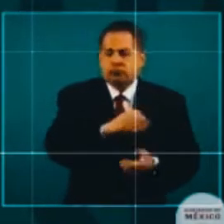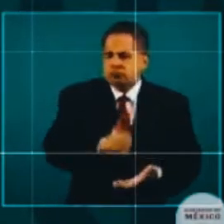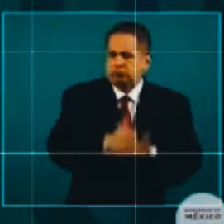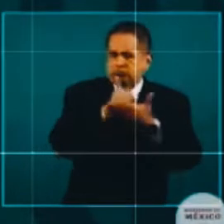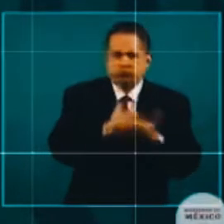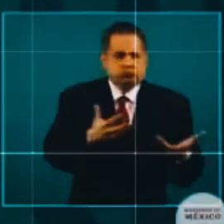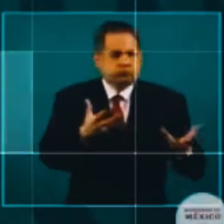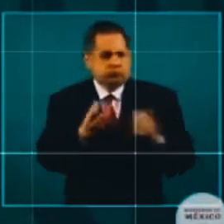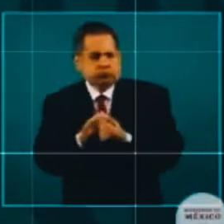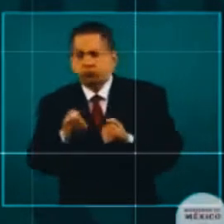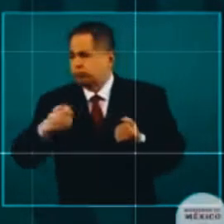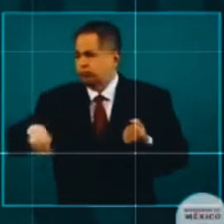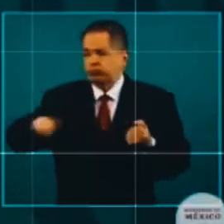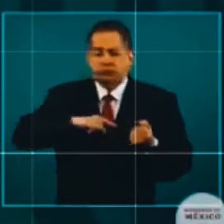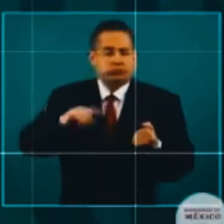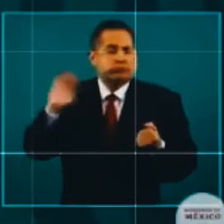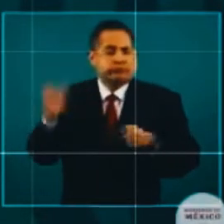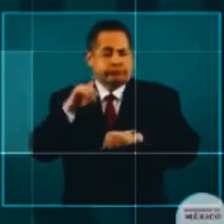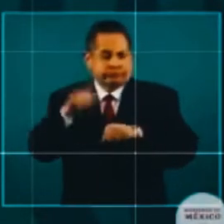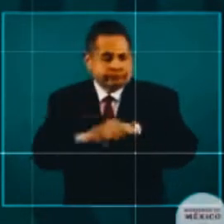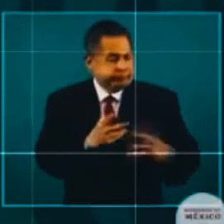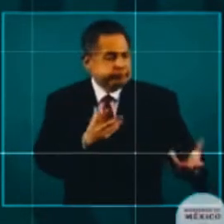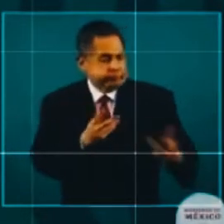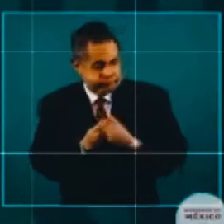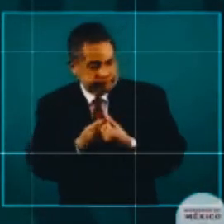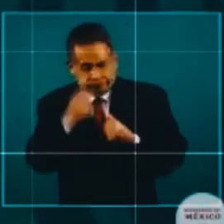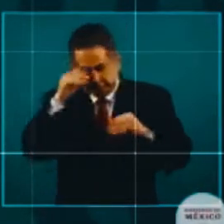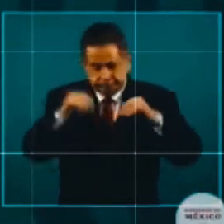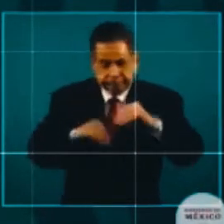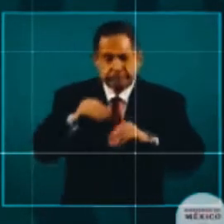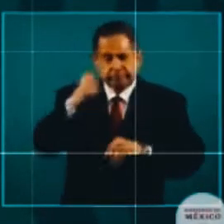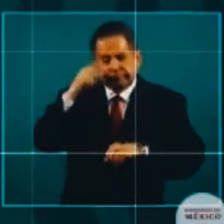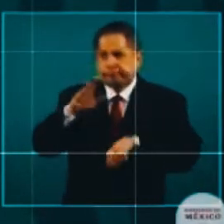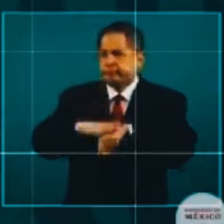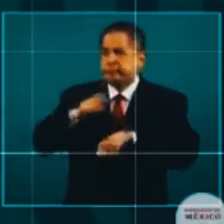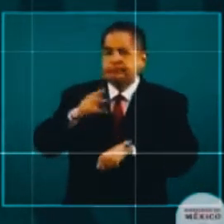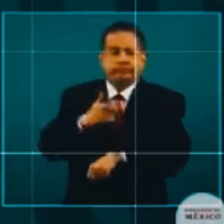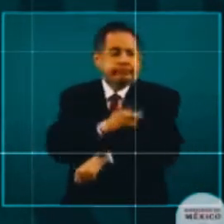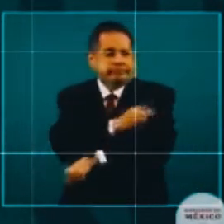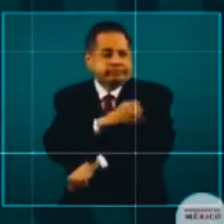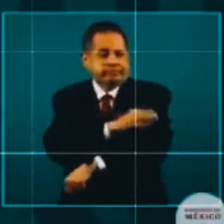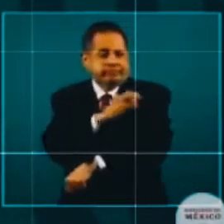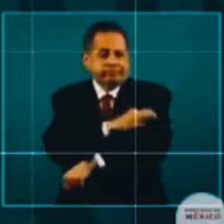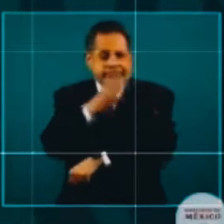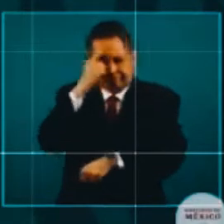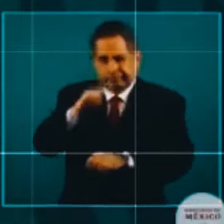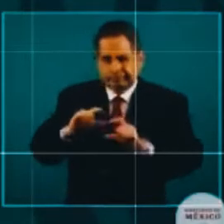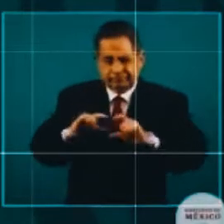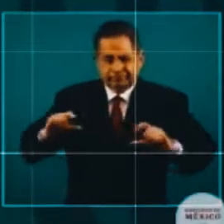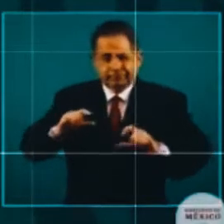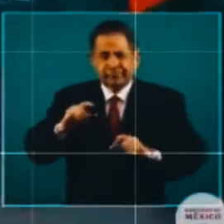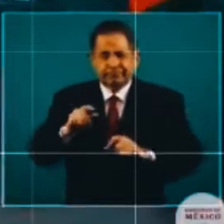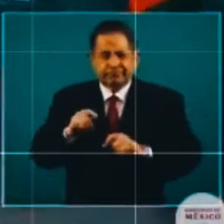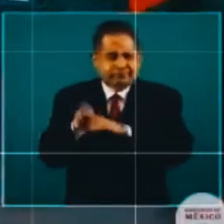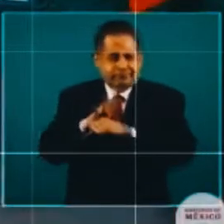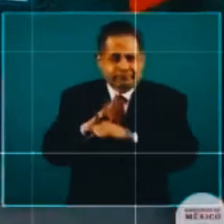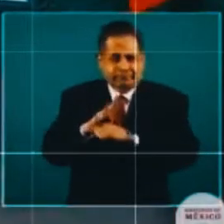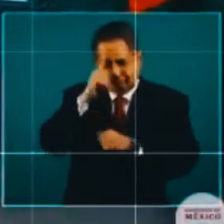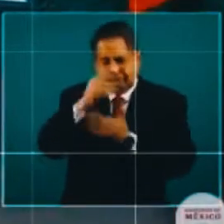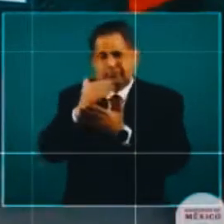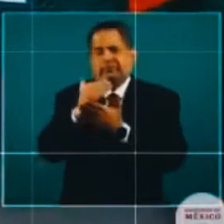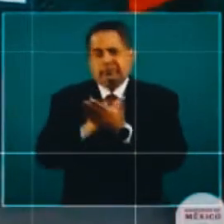la Secretaría de Salud Federal en la implementación de la Política Nacional de Vacunación contra el virus SARS-CoV-2 para la prevención